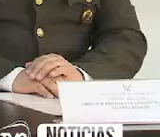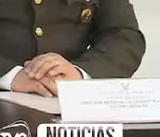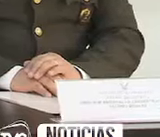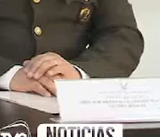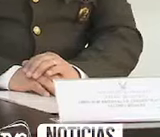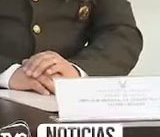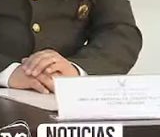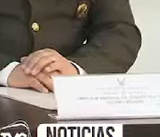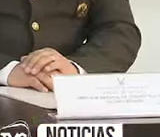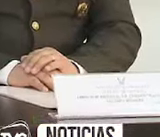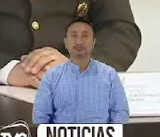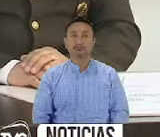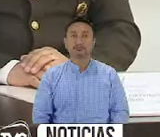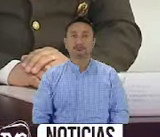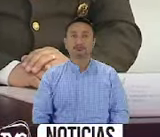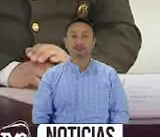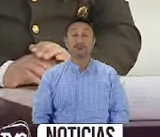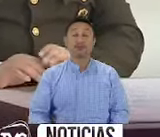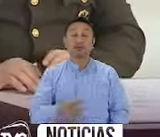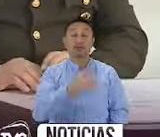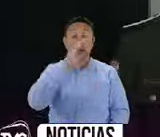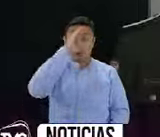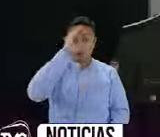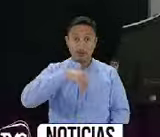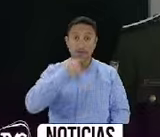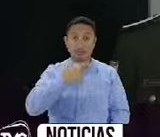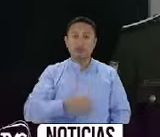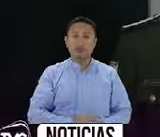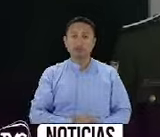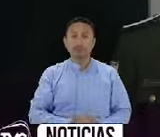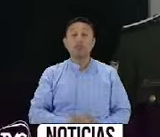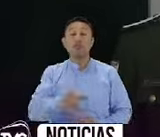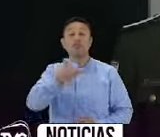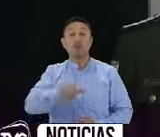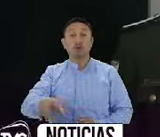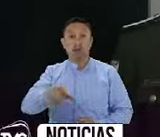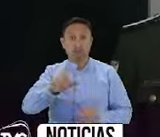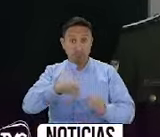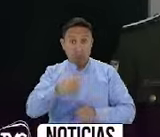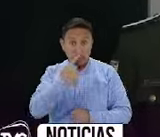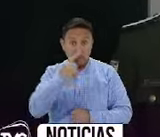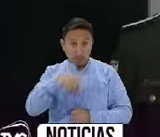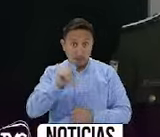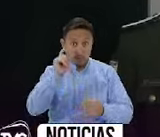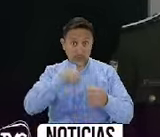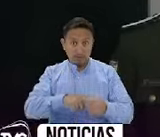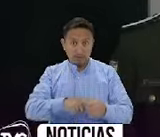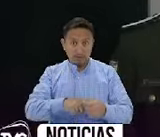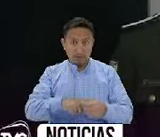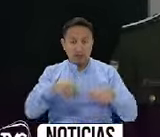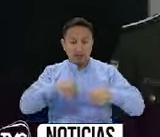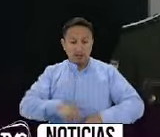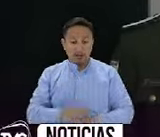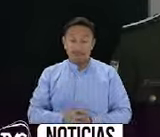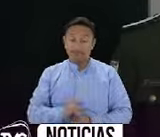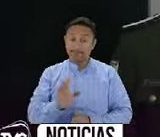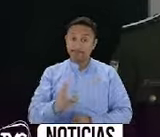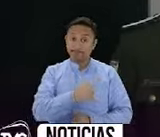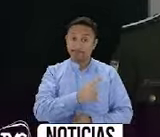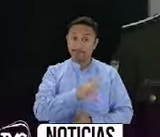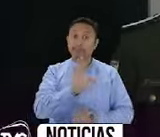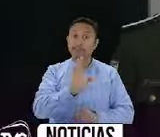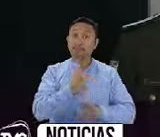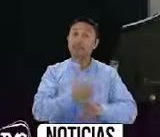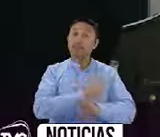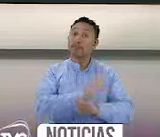Desde la institución se alertó a que quienes están interesados en este proceso deben considerar las siguientes advertencias. Se